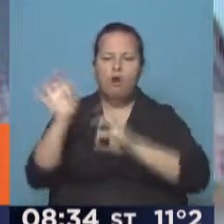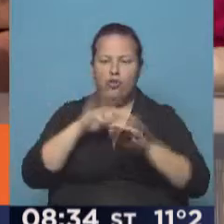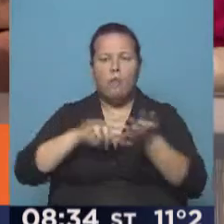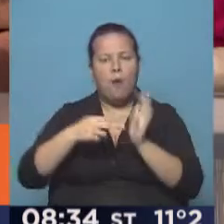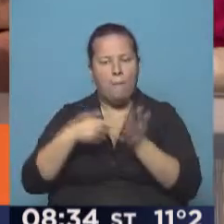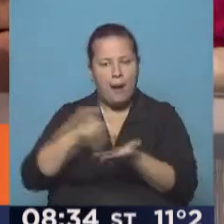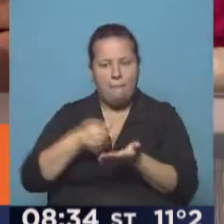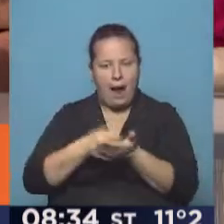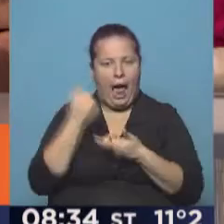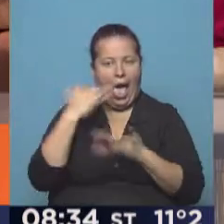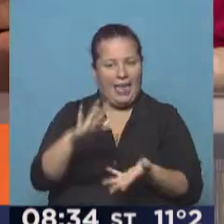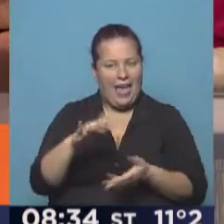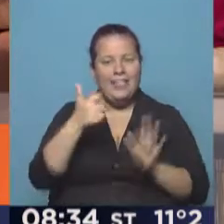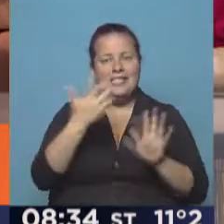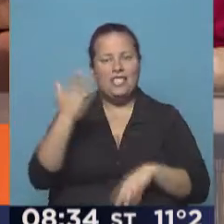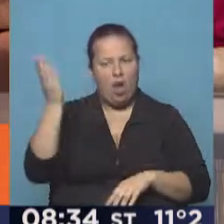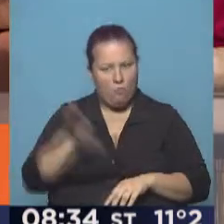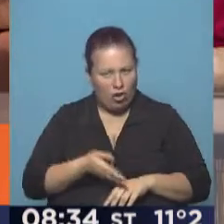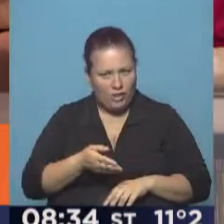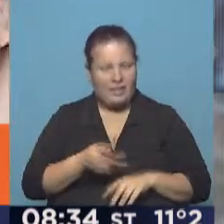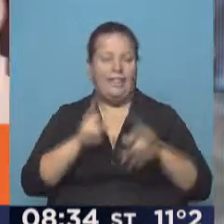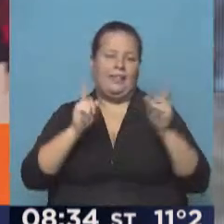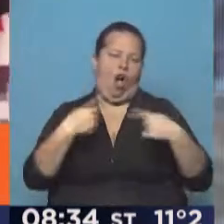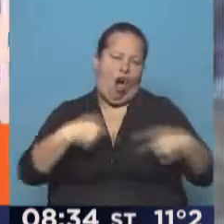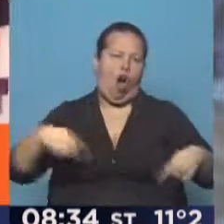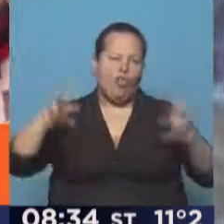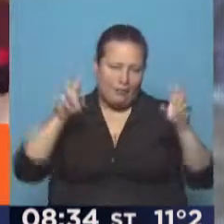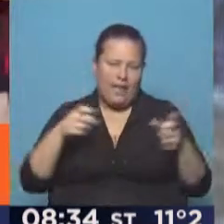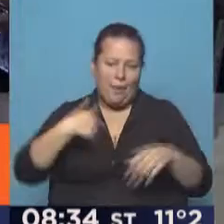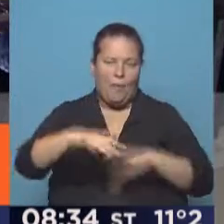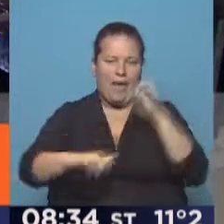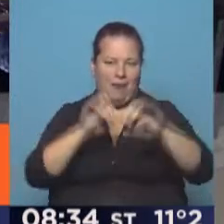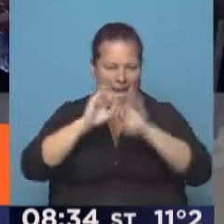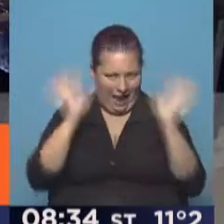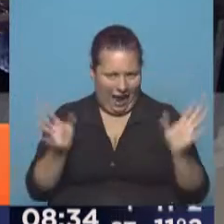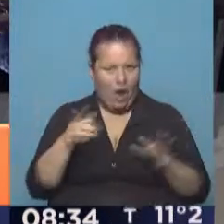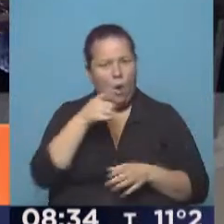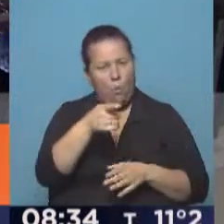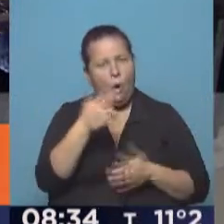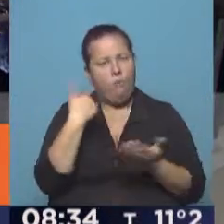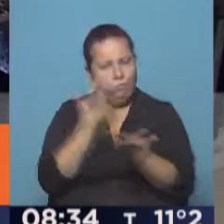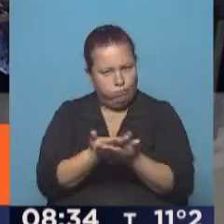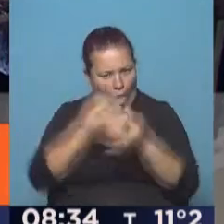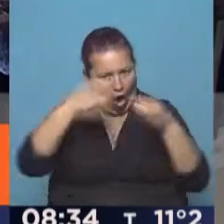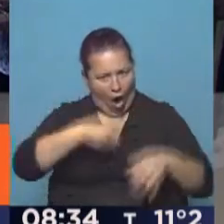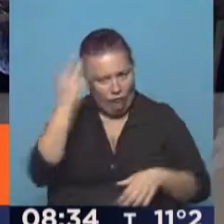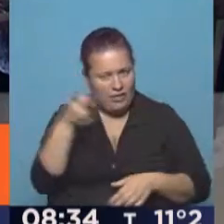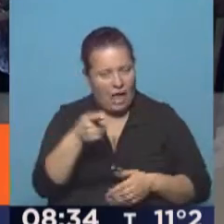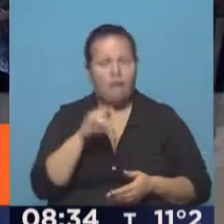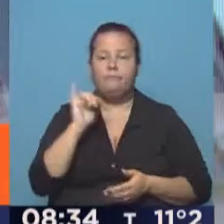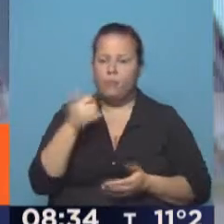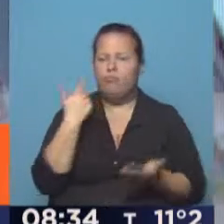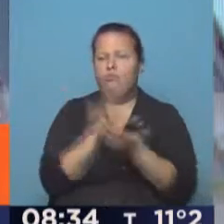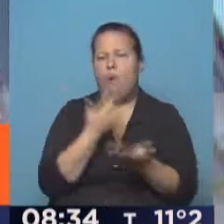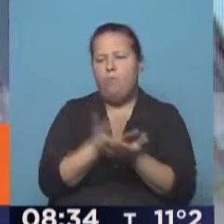problemas para pagar el aguinaldo, un 65%, entre otras cuestiones que lógicamente ahora vamos a analizar. Ustedes han hecho una presentación formal al respecto. Hicimos